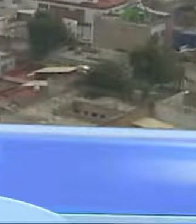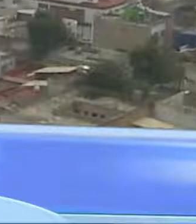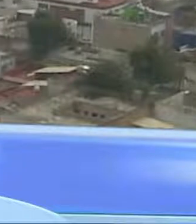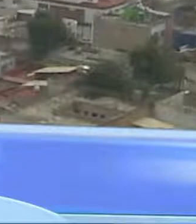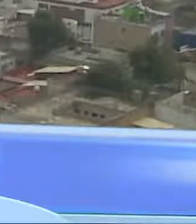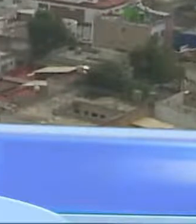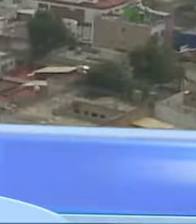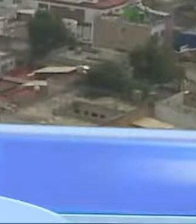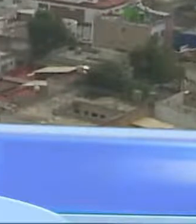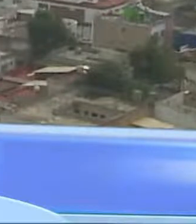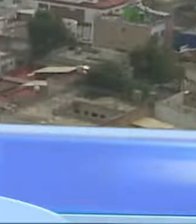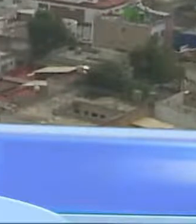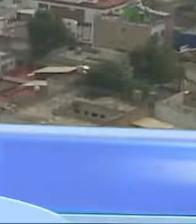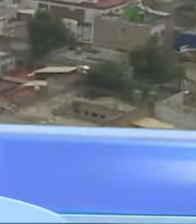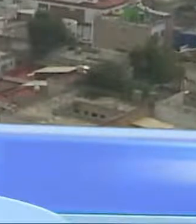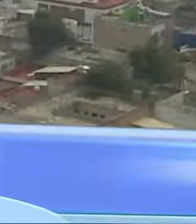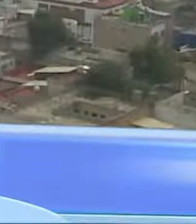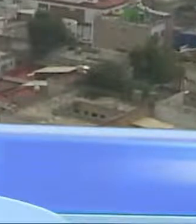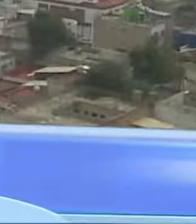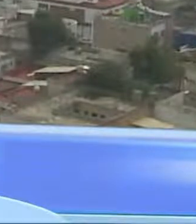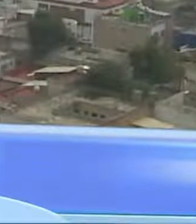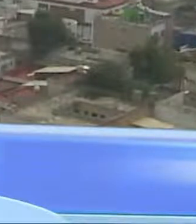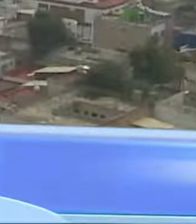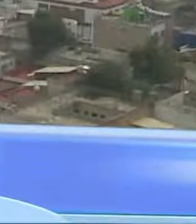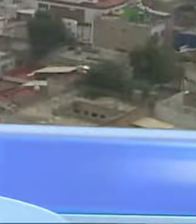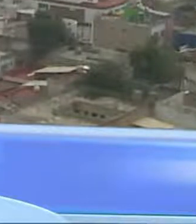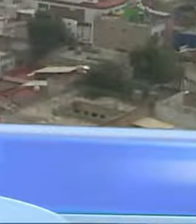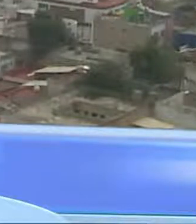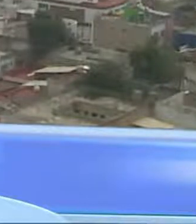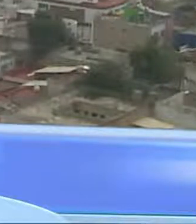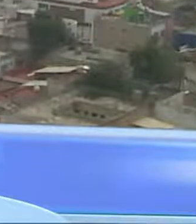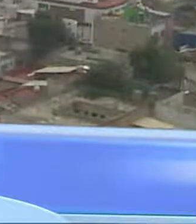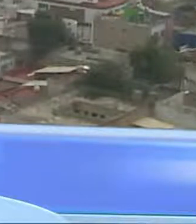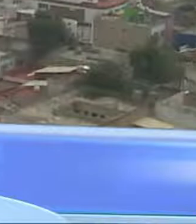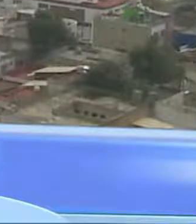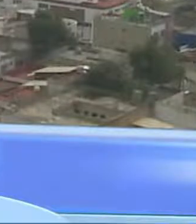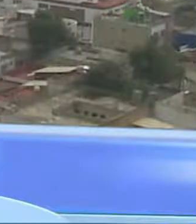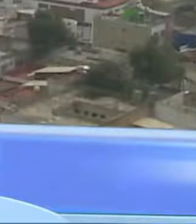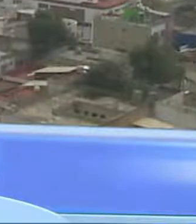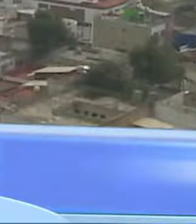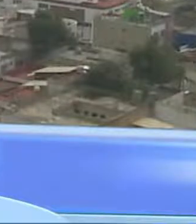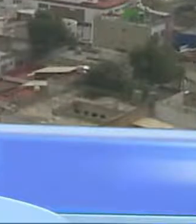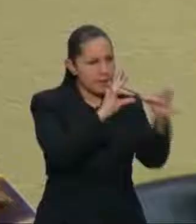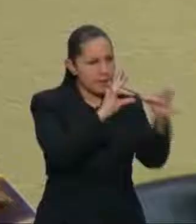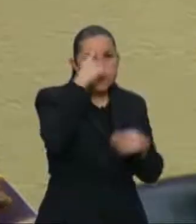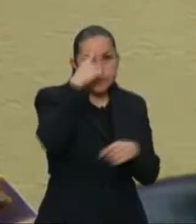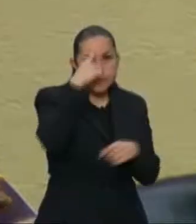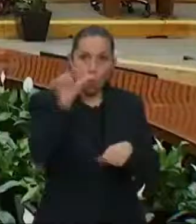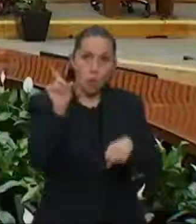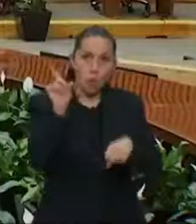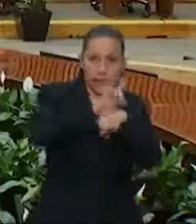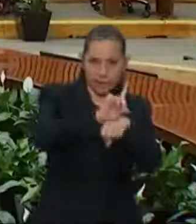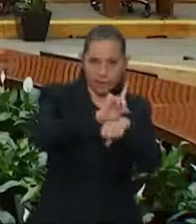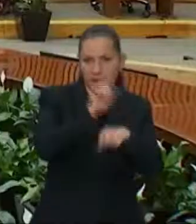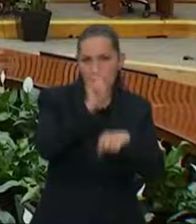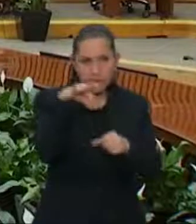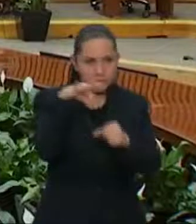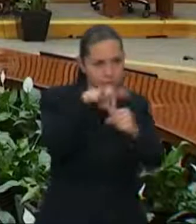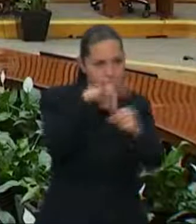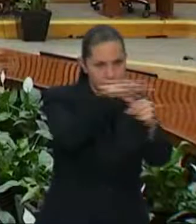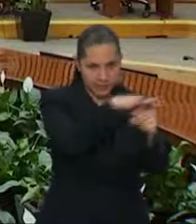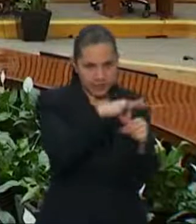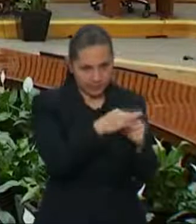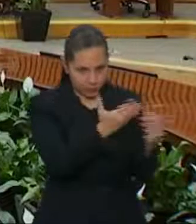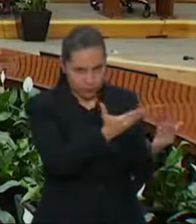las intervenciones de los integrantes del consejo general con motivo de la jornada electoral muchas gracias